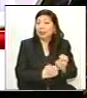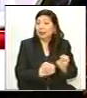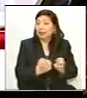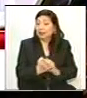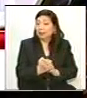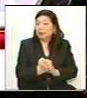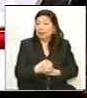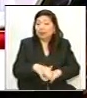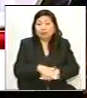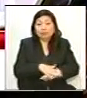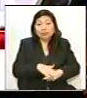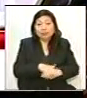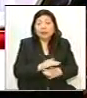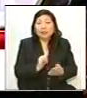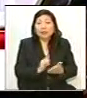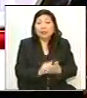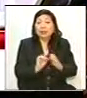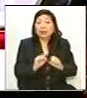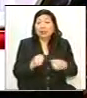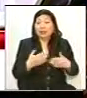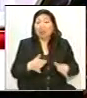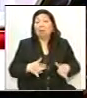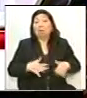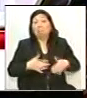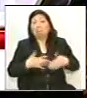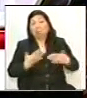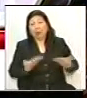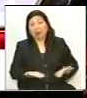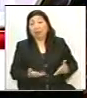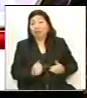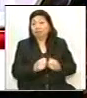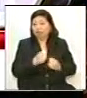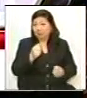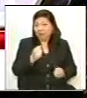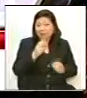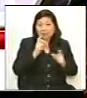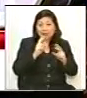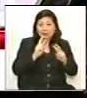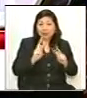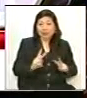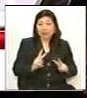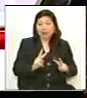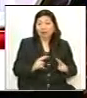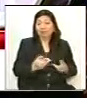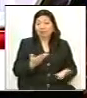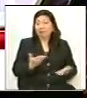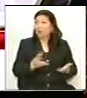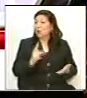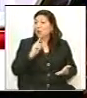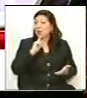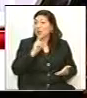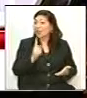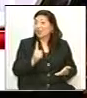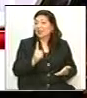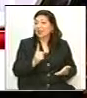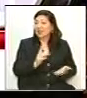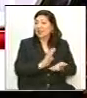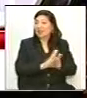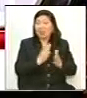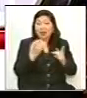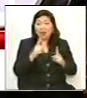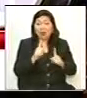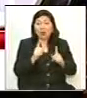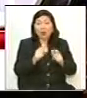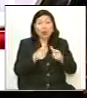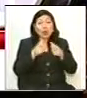proceso y que consideramos de que si ya pueden, si ya han levantado las observaciones, porque no es que, acuérdense del